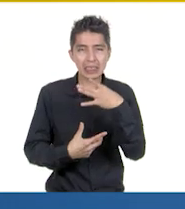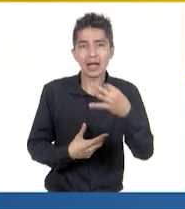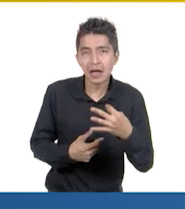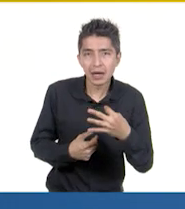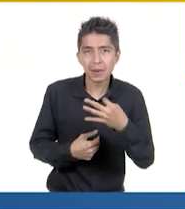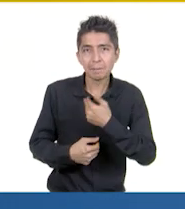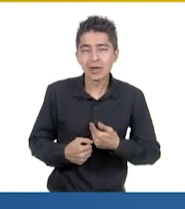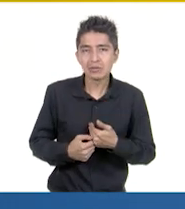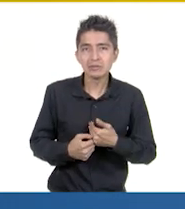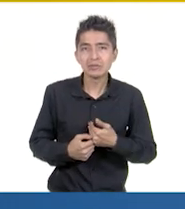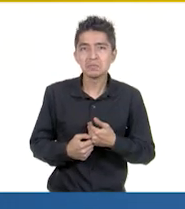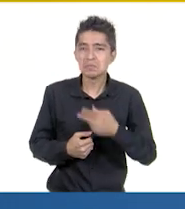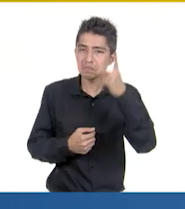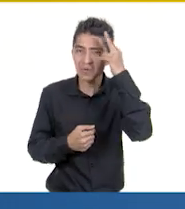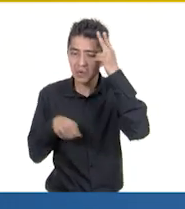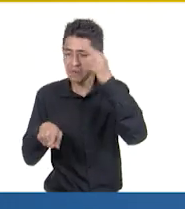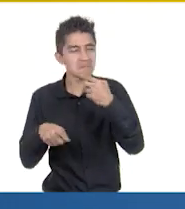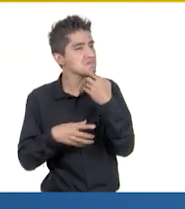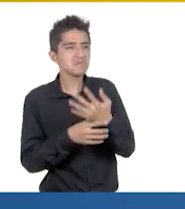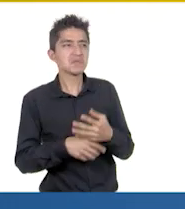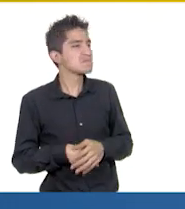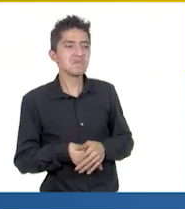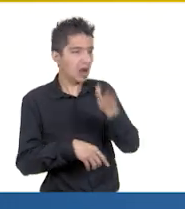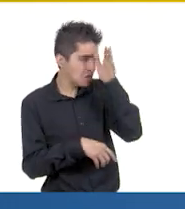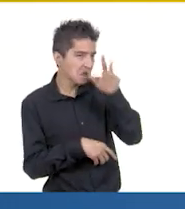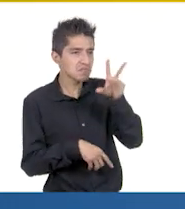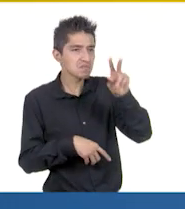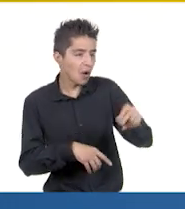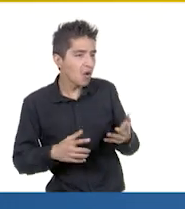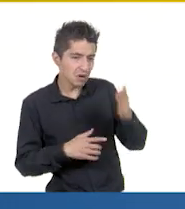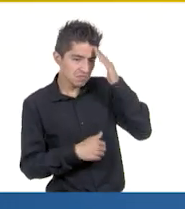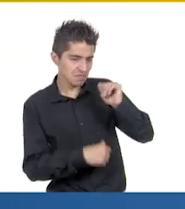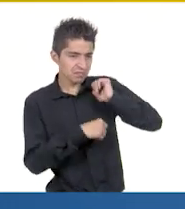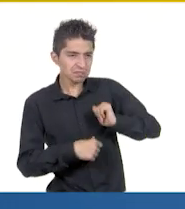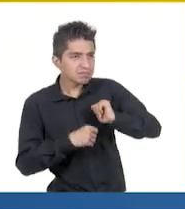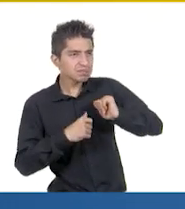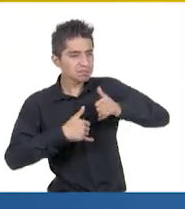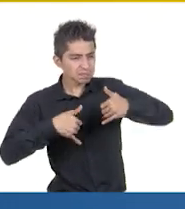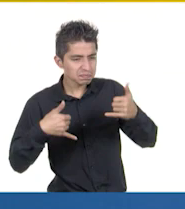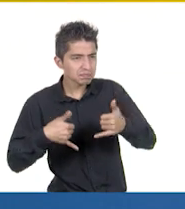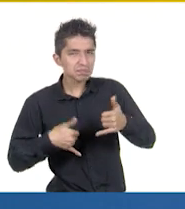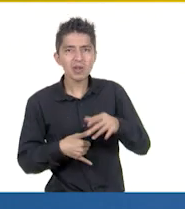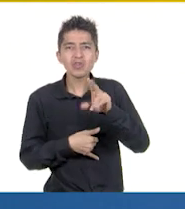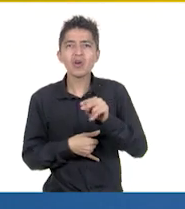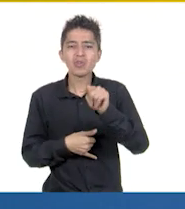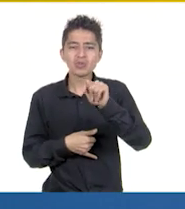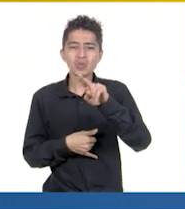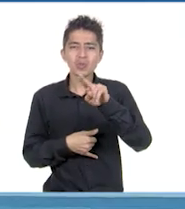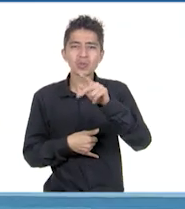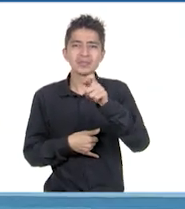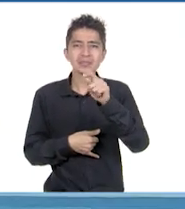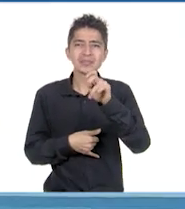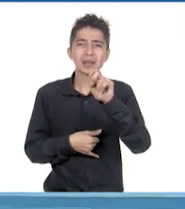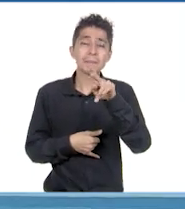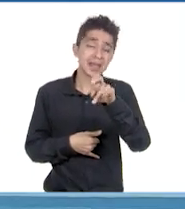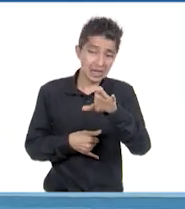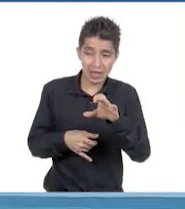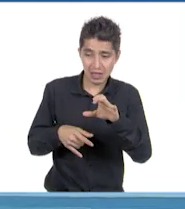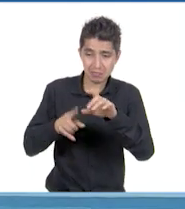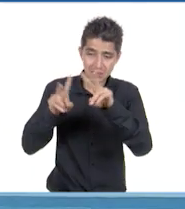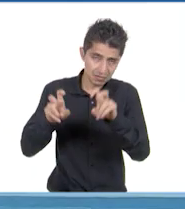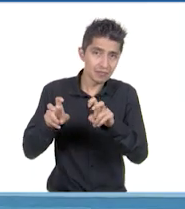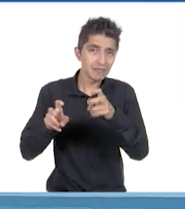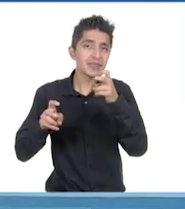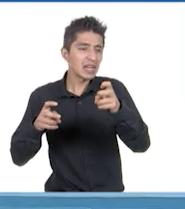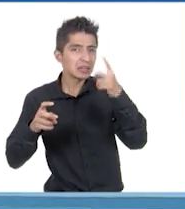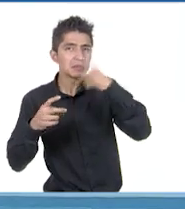Díaz otra vez hizo un llamado a tomar las armas, esta vez encabezando la rebelión de Tuxtepec. Uy, sí, maestra, ese